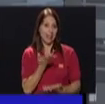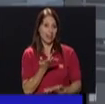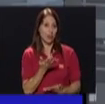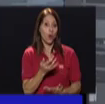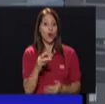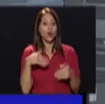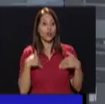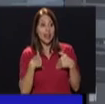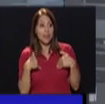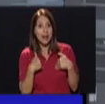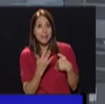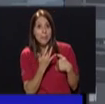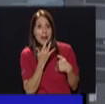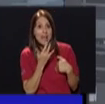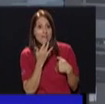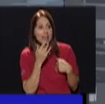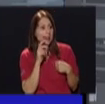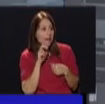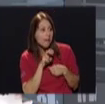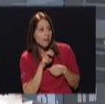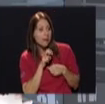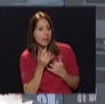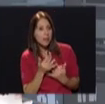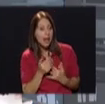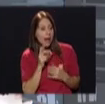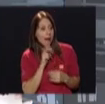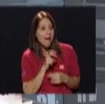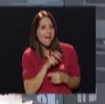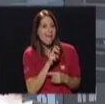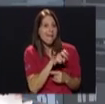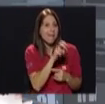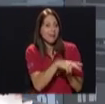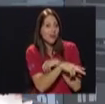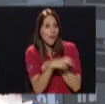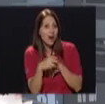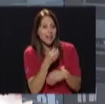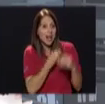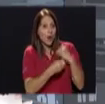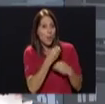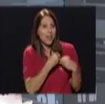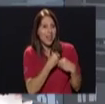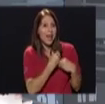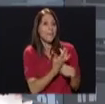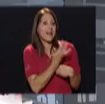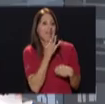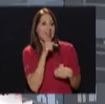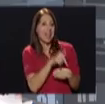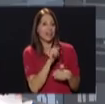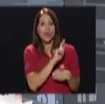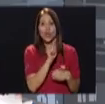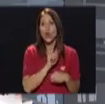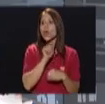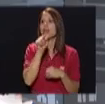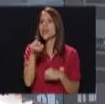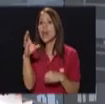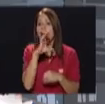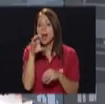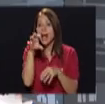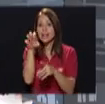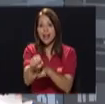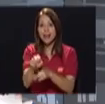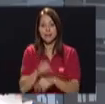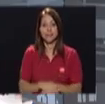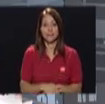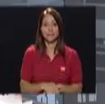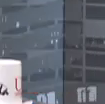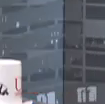lo que estábamos conversando, porque prefieren robar o esperar el mínimo descuido para robarse la comida que